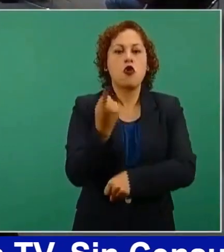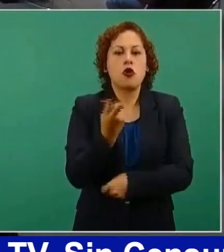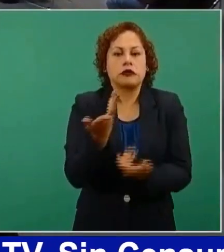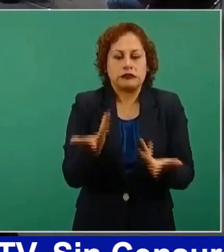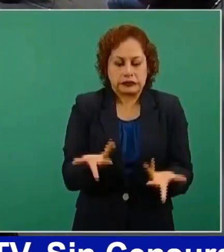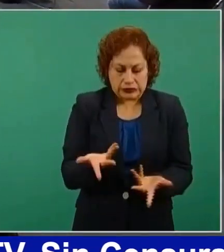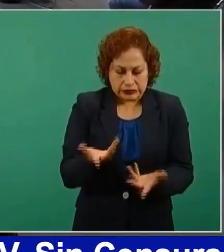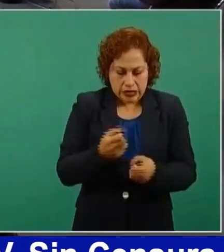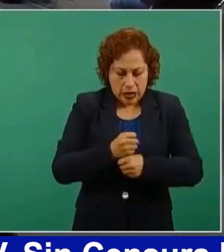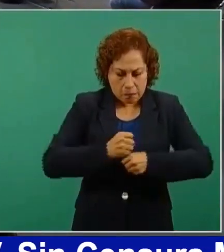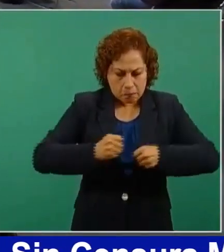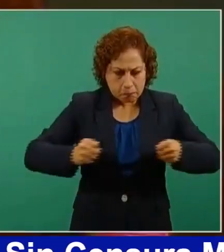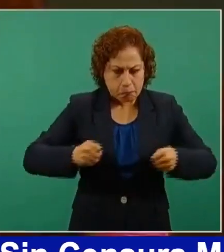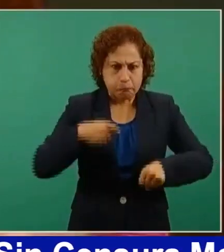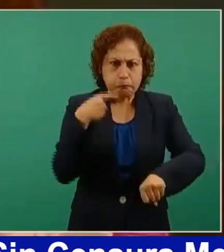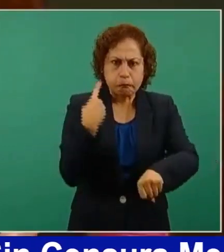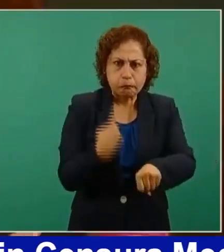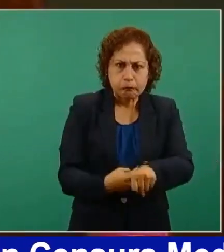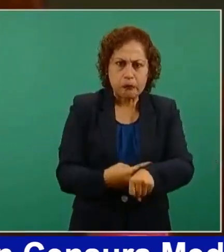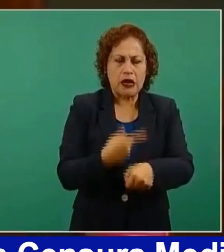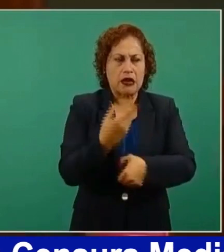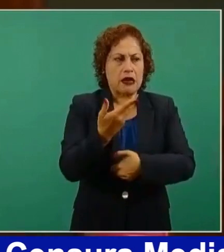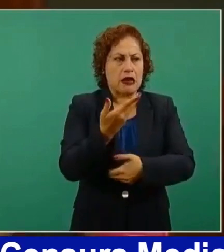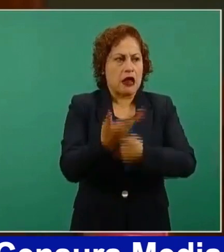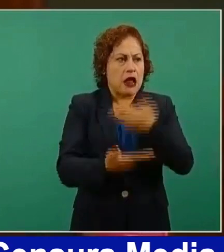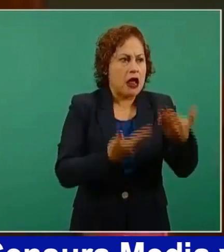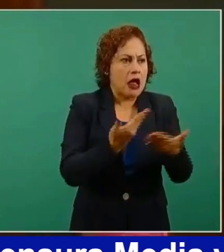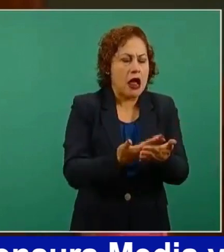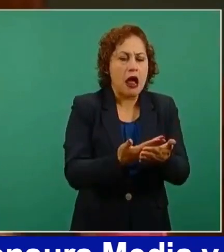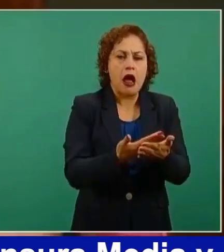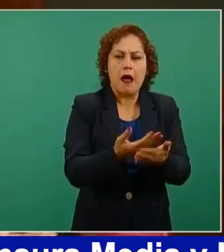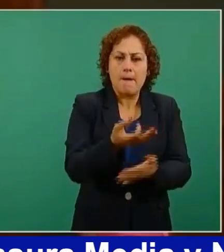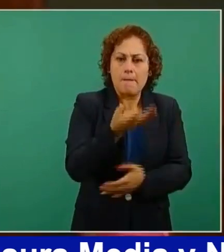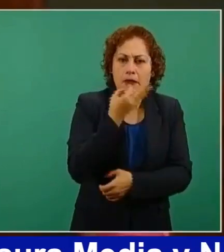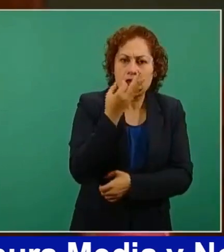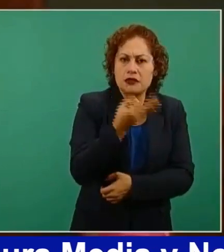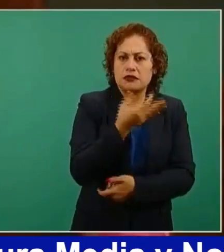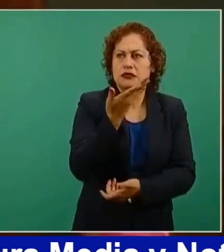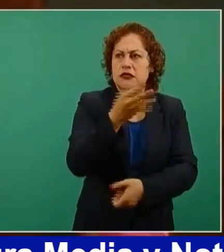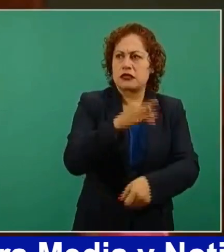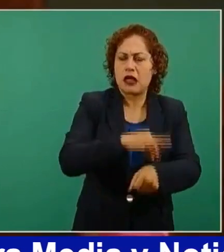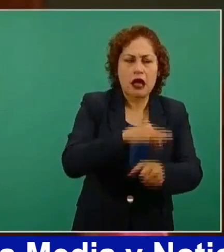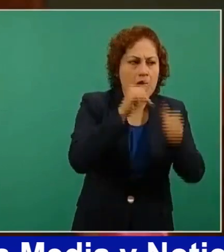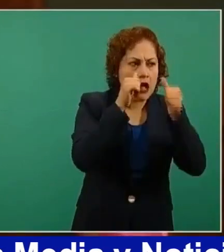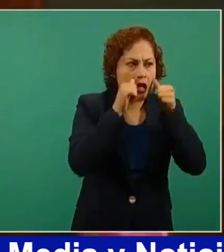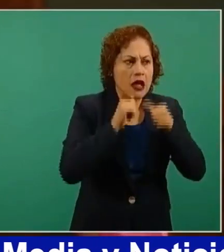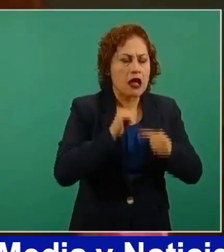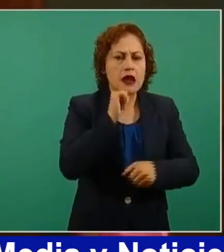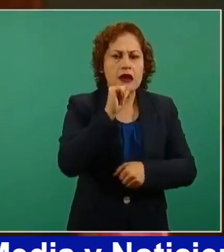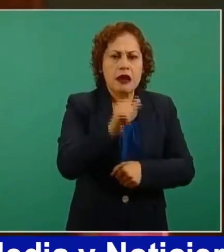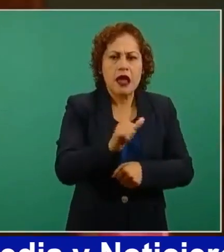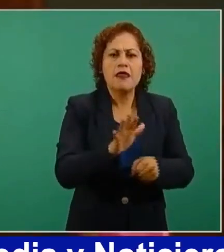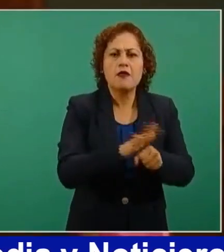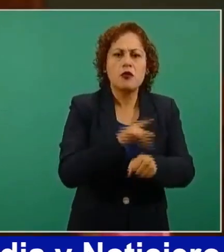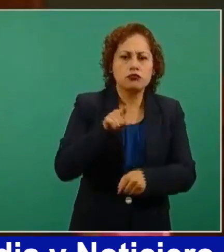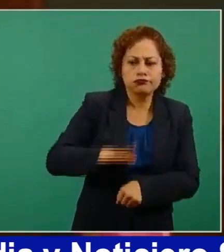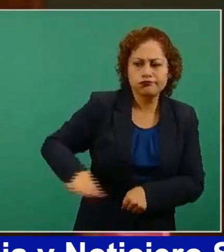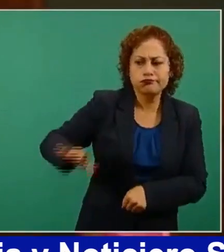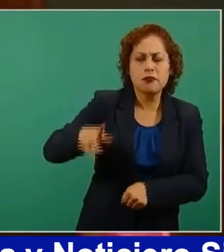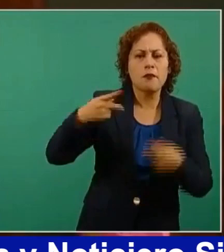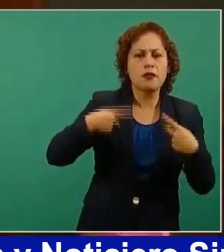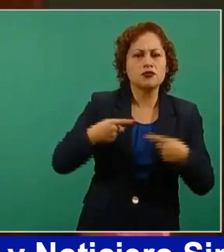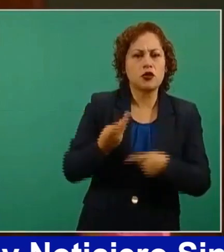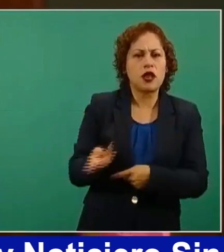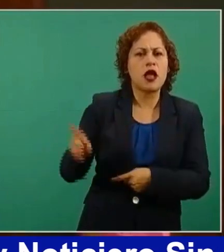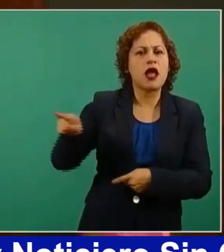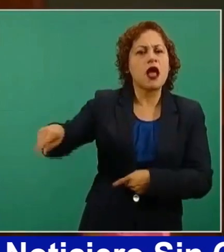a servicios básicos de medicina y mucho menos de atención médica. ¿Cuál es la diferencia, presidente, o qué le falta a